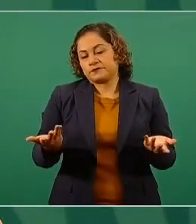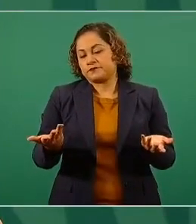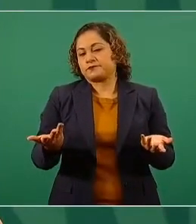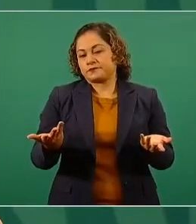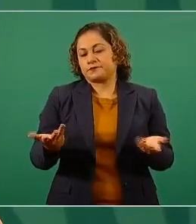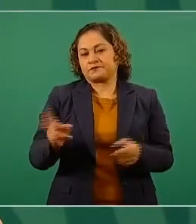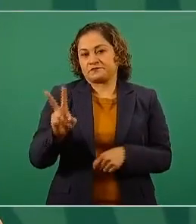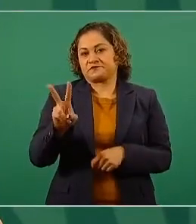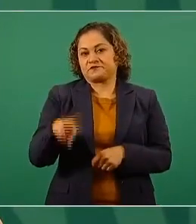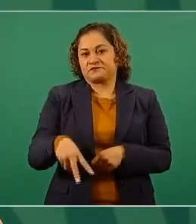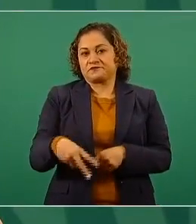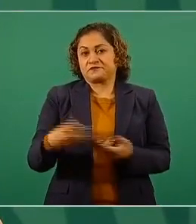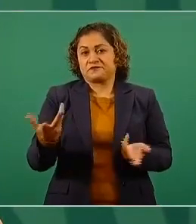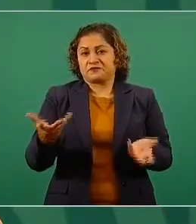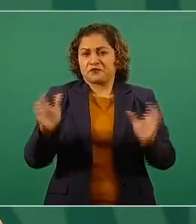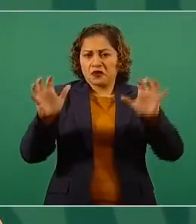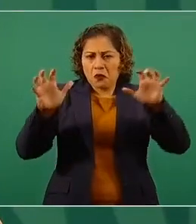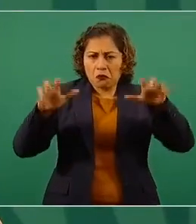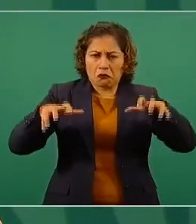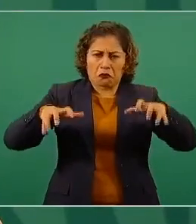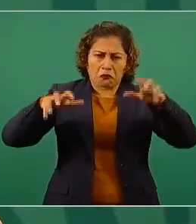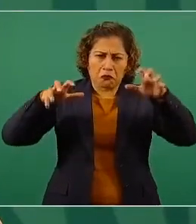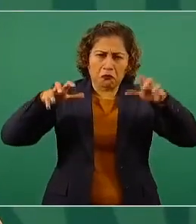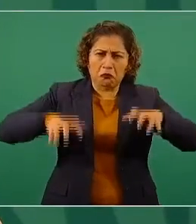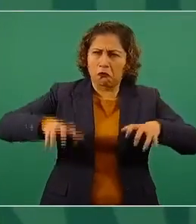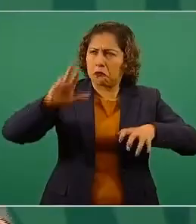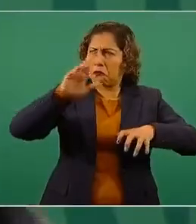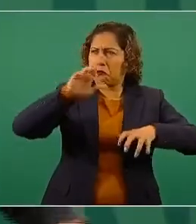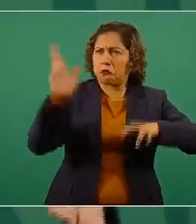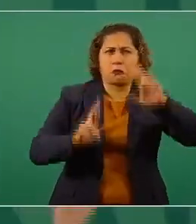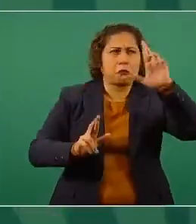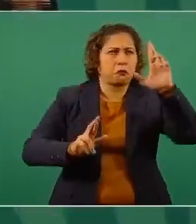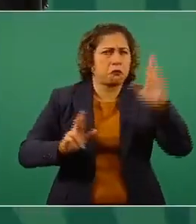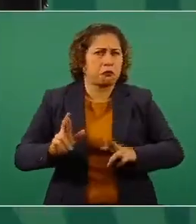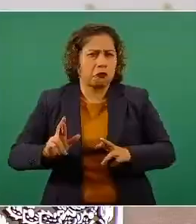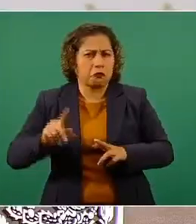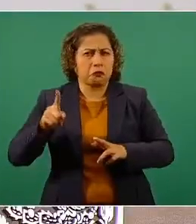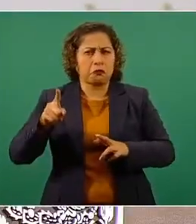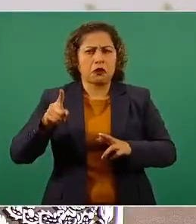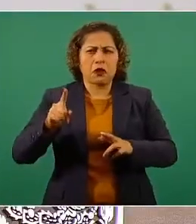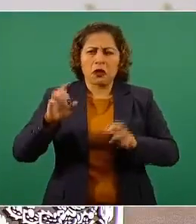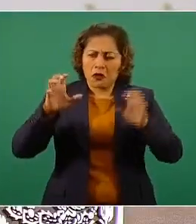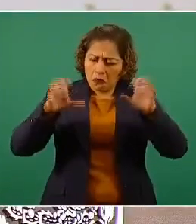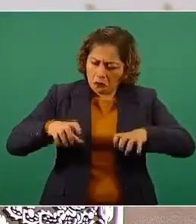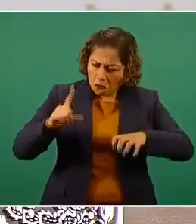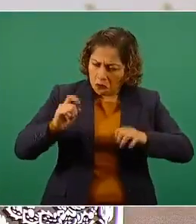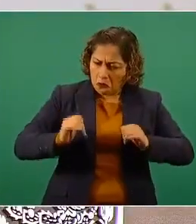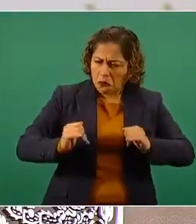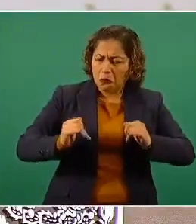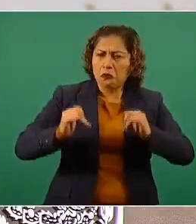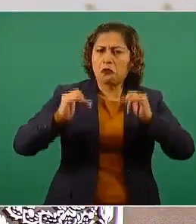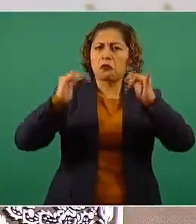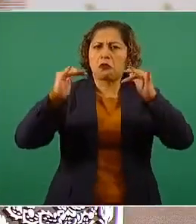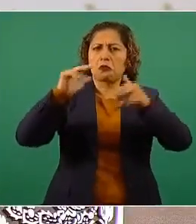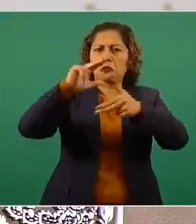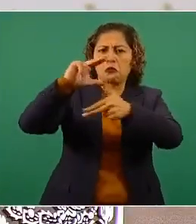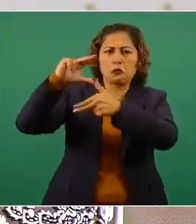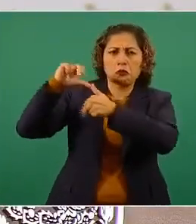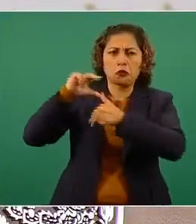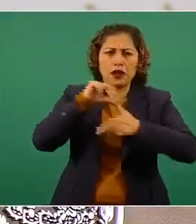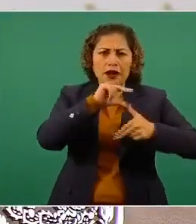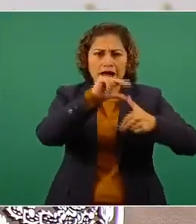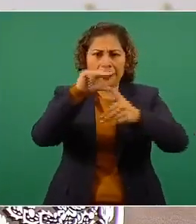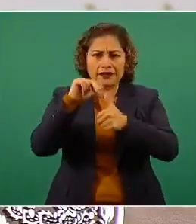tormentas, hay huracanes en otras partes y tardan para restablecer el servicio de energía